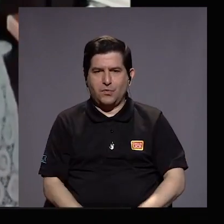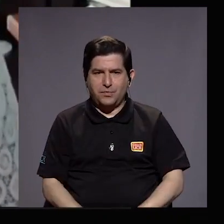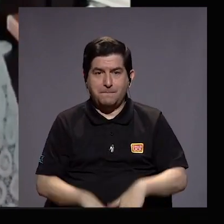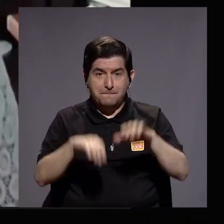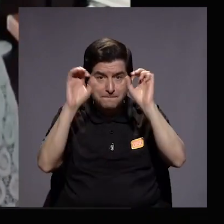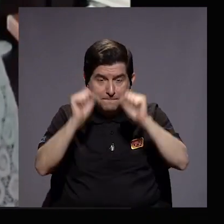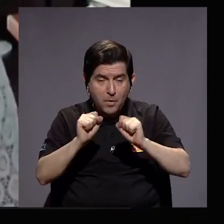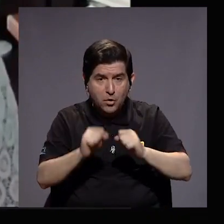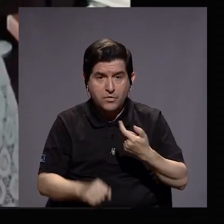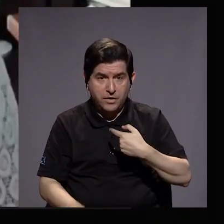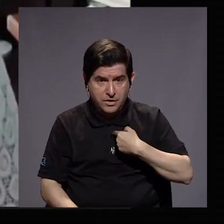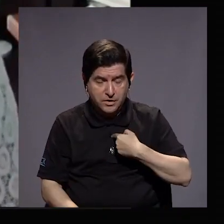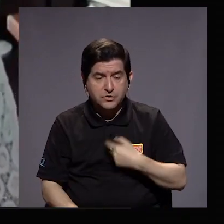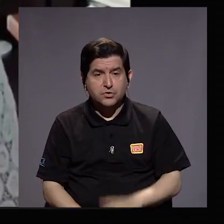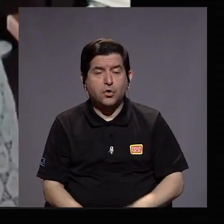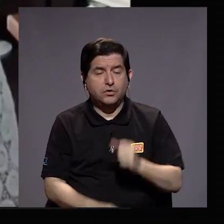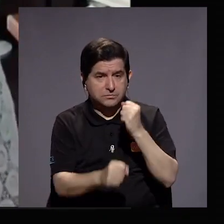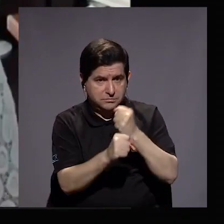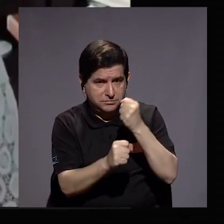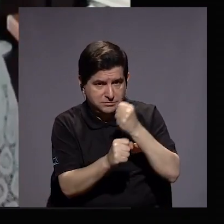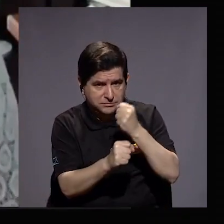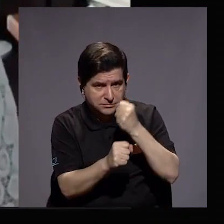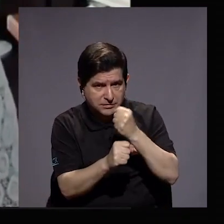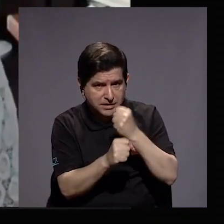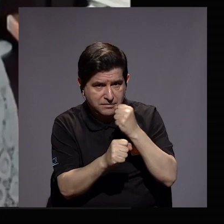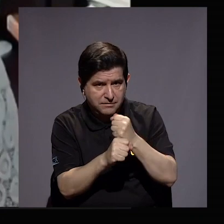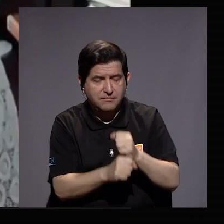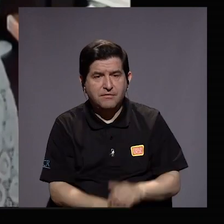Justicia para poder desempeñar